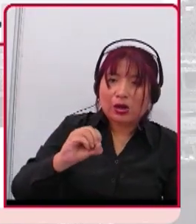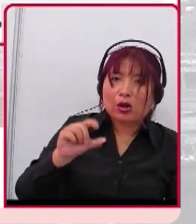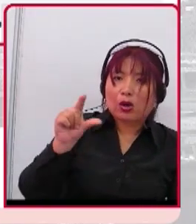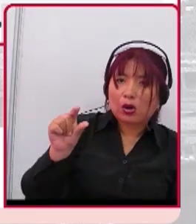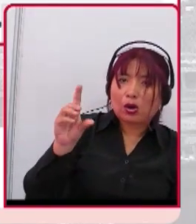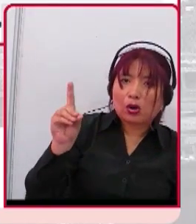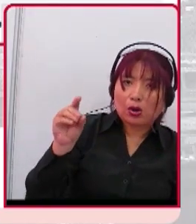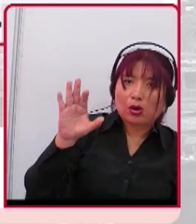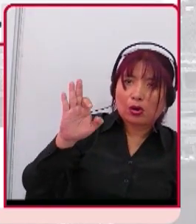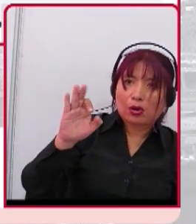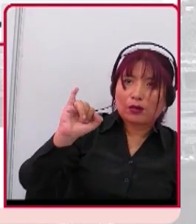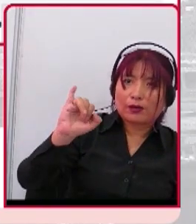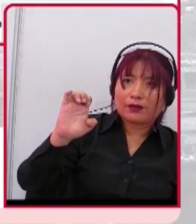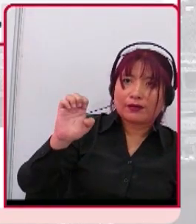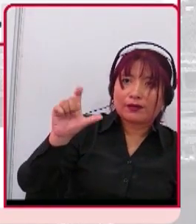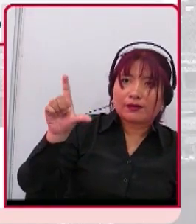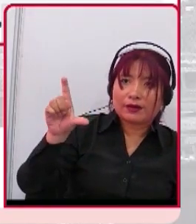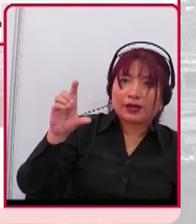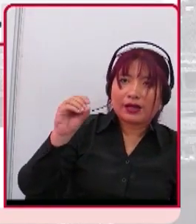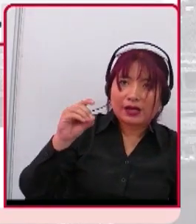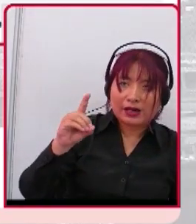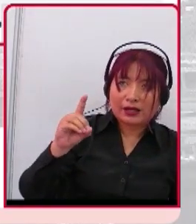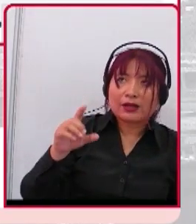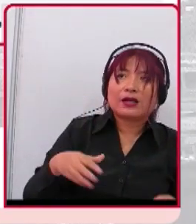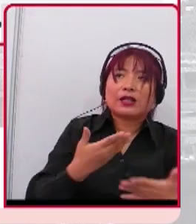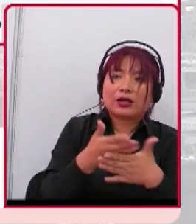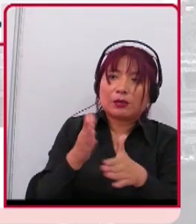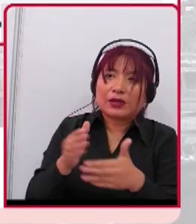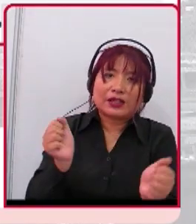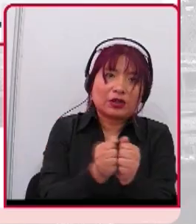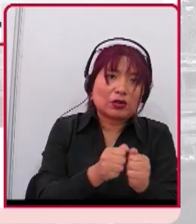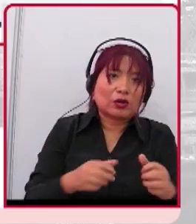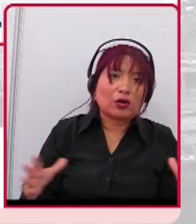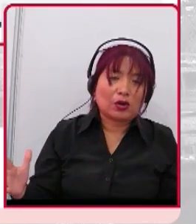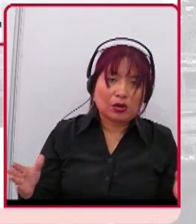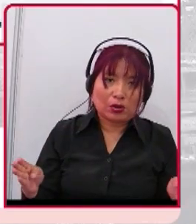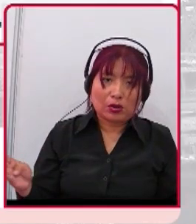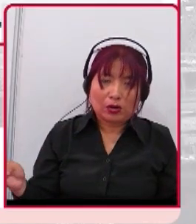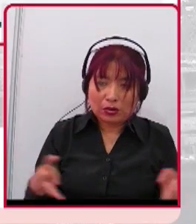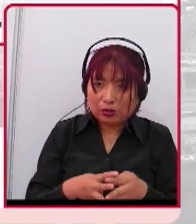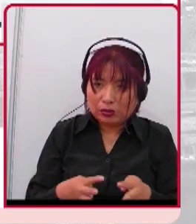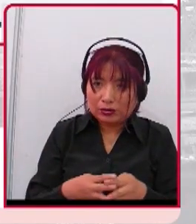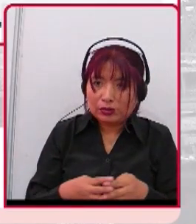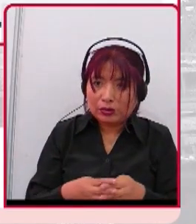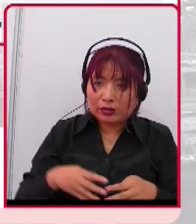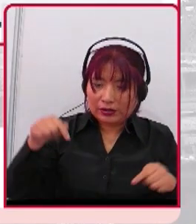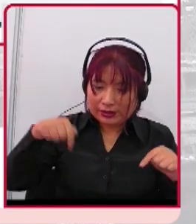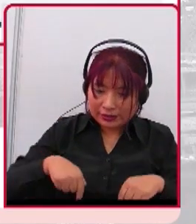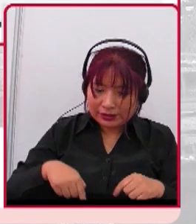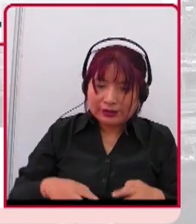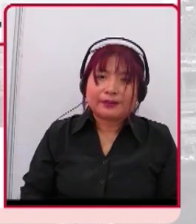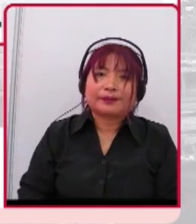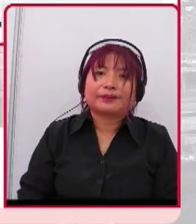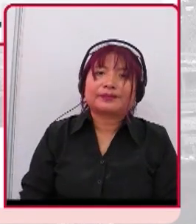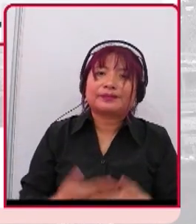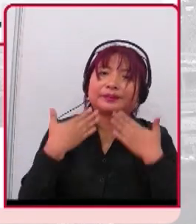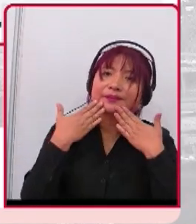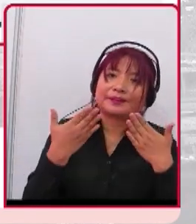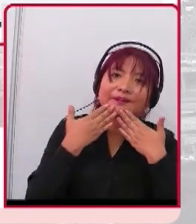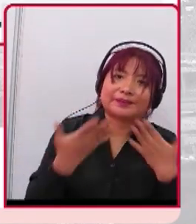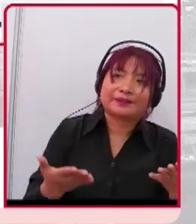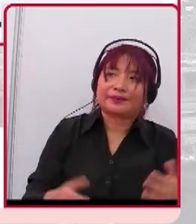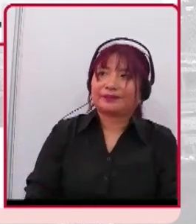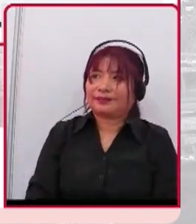y compartir este trabajo con el Congreso y nada, quedaría atento a las preguntas.